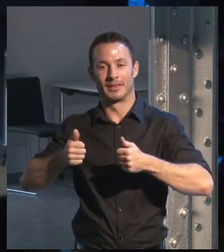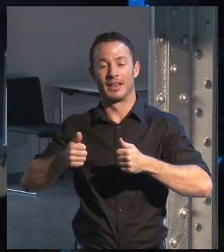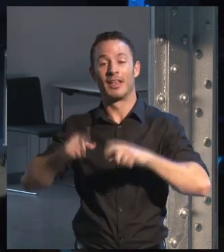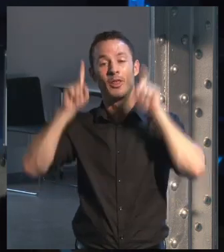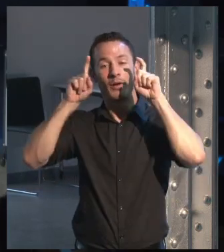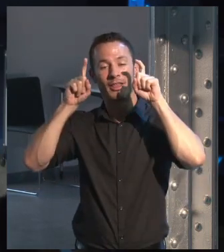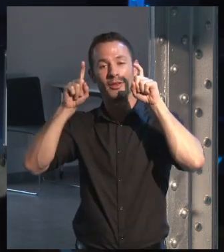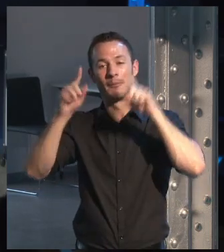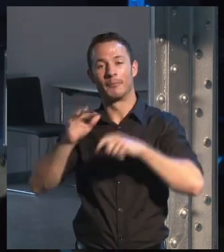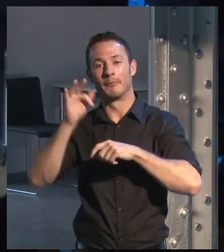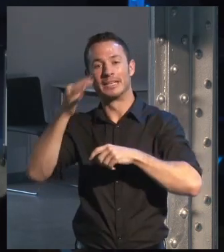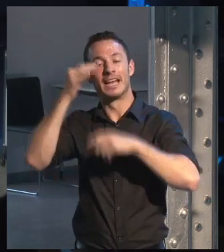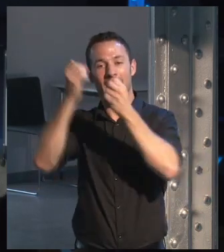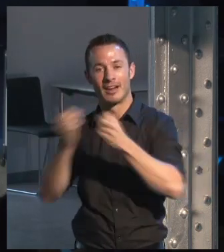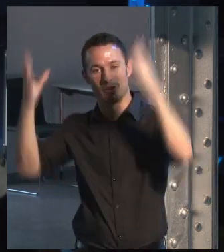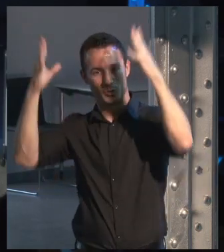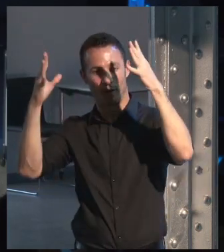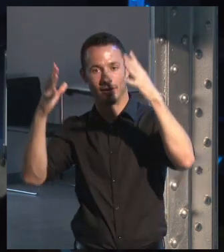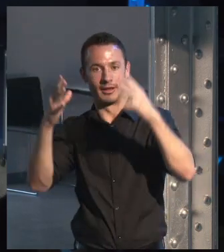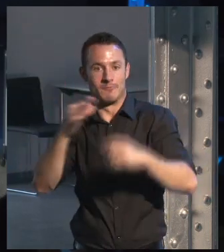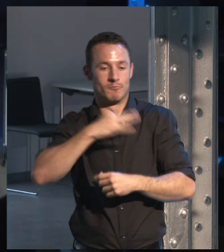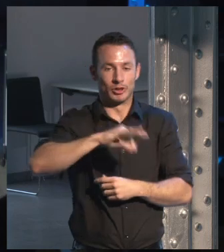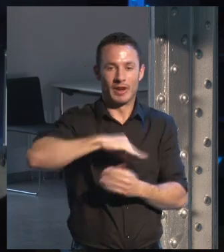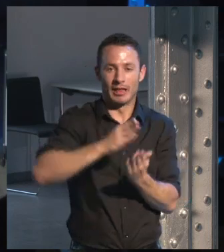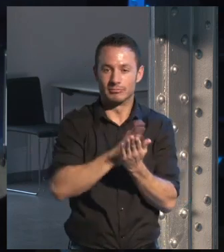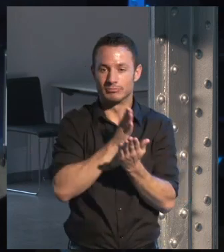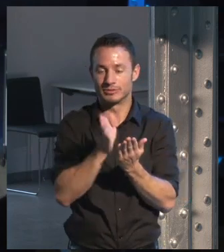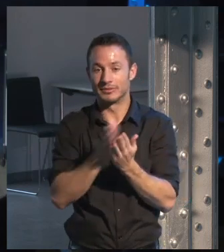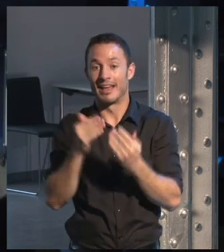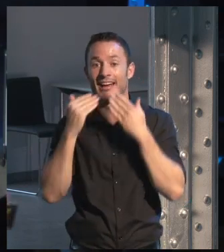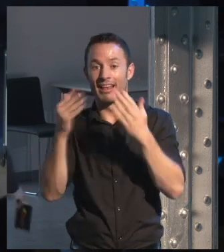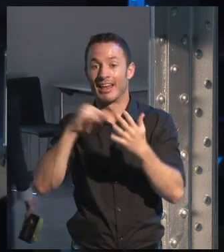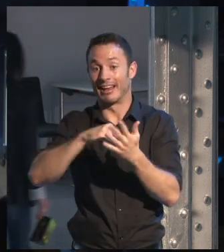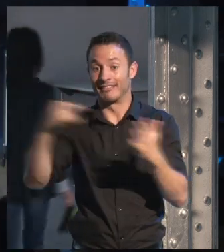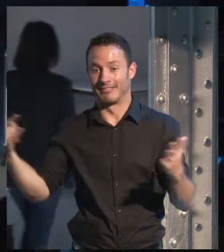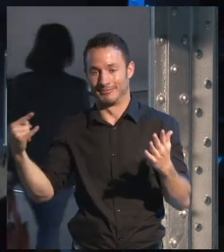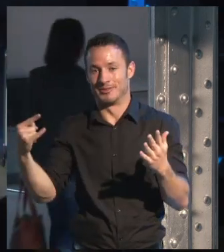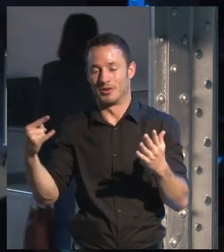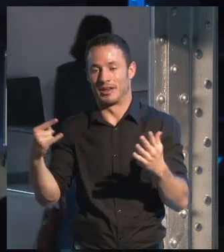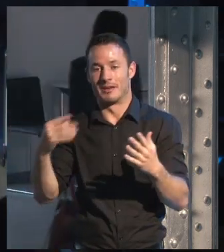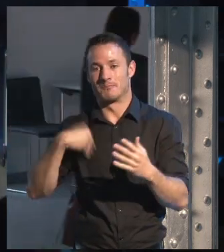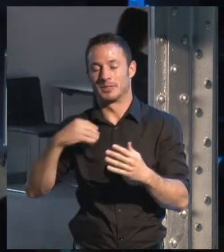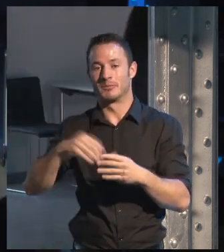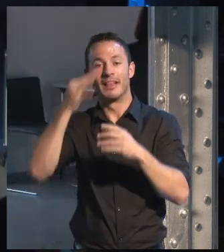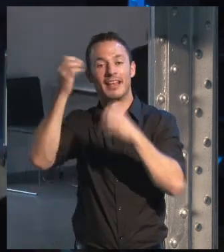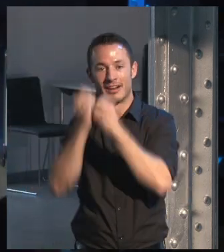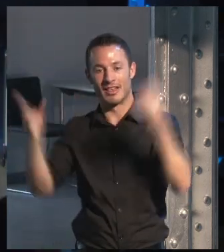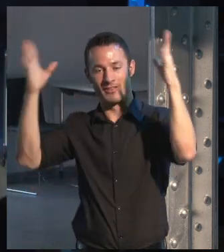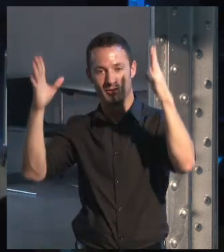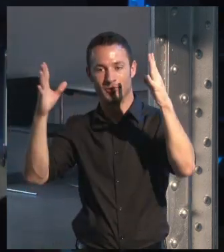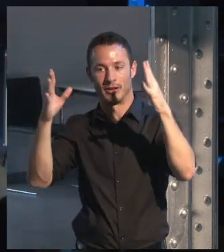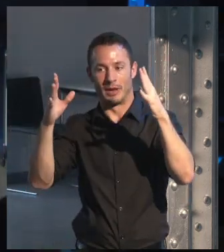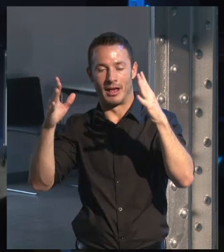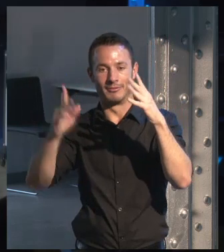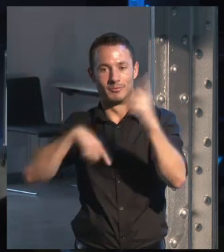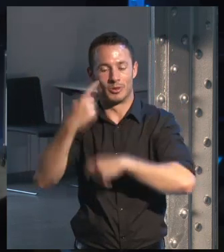realidad virtual, ¿no? De todas esas posibilidades que nos ofrece una tecnología como es la realidad virtual a la hora de aprender, a la